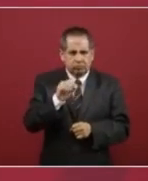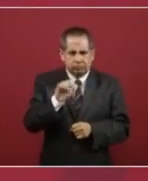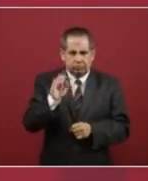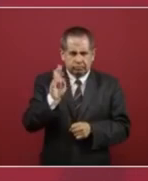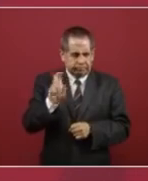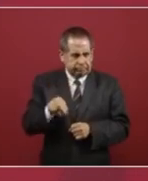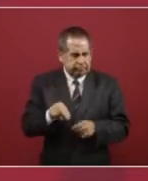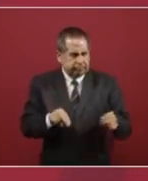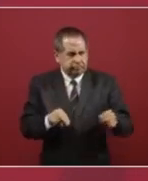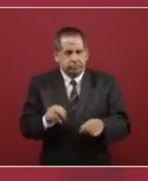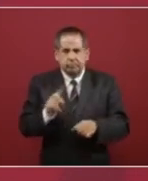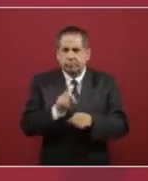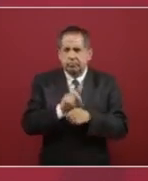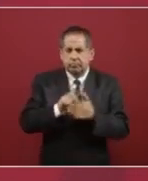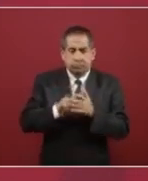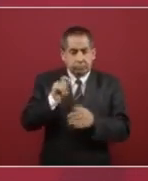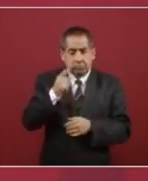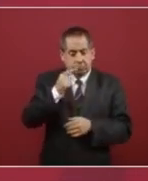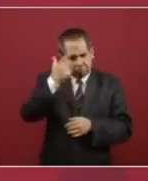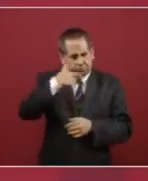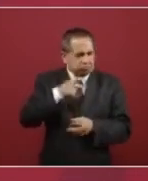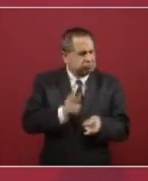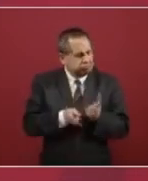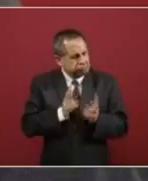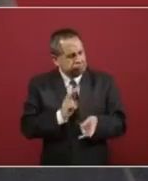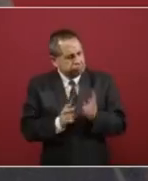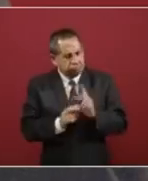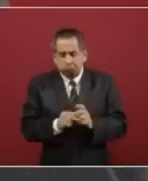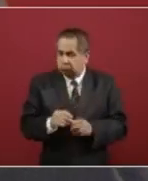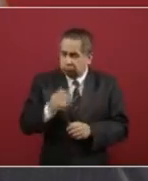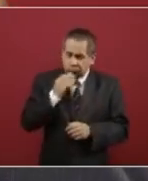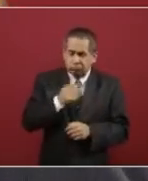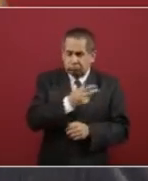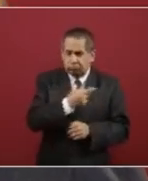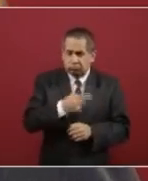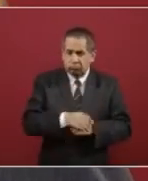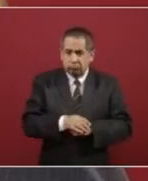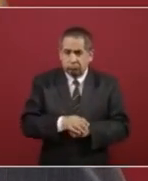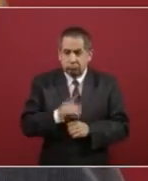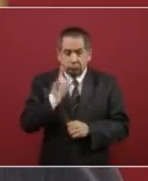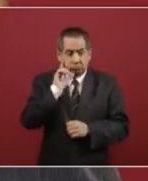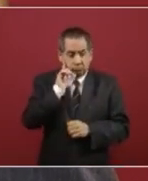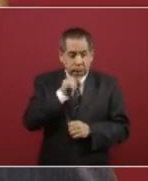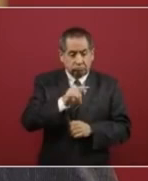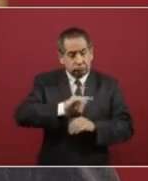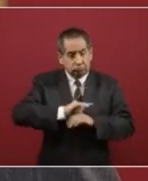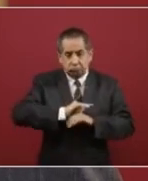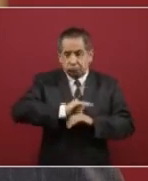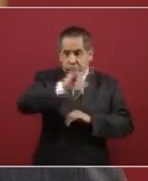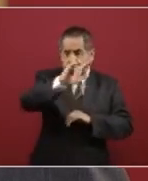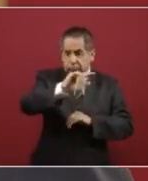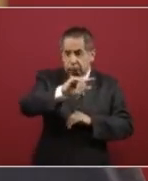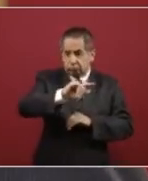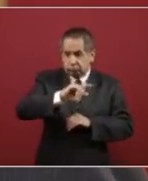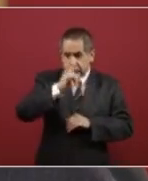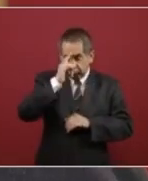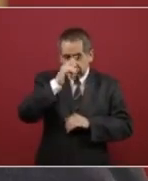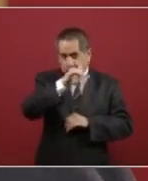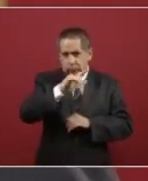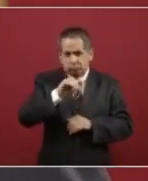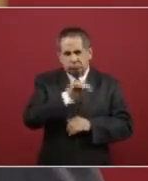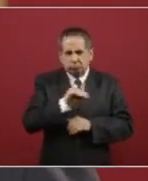Cenamos el 21 en la noche y él al día siguiente salió a la